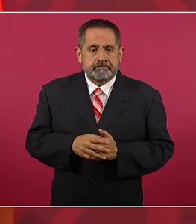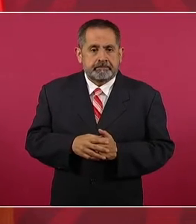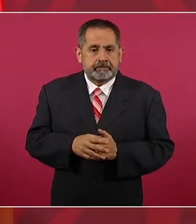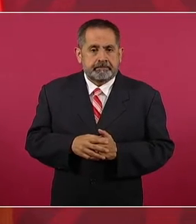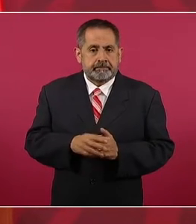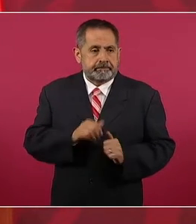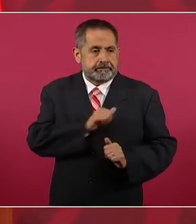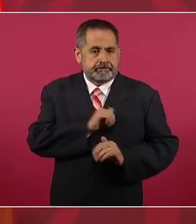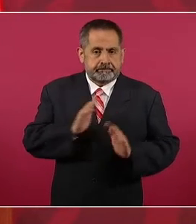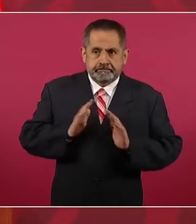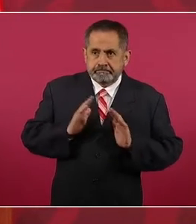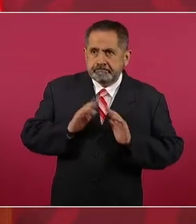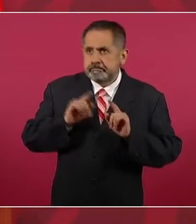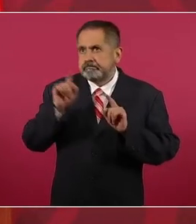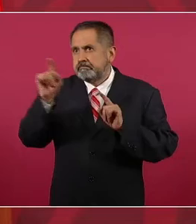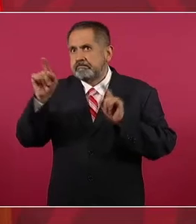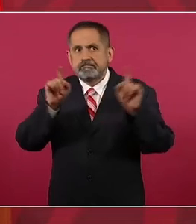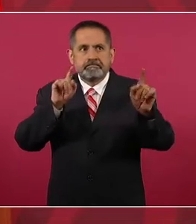militares